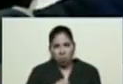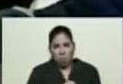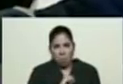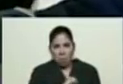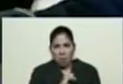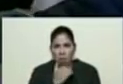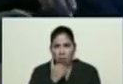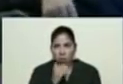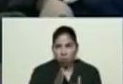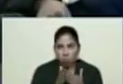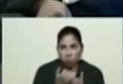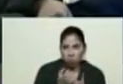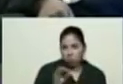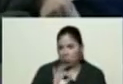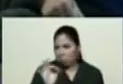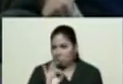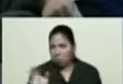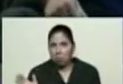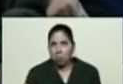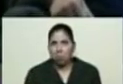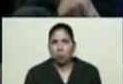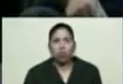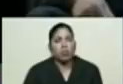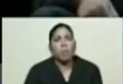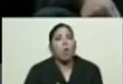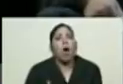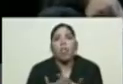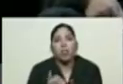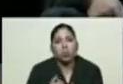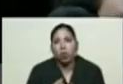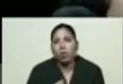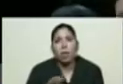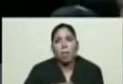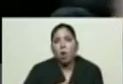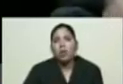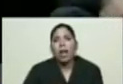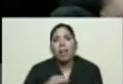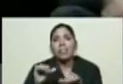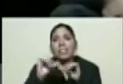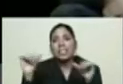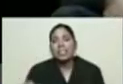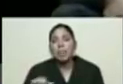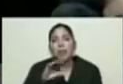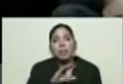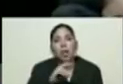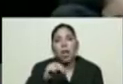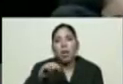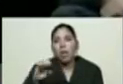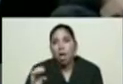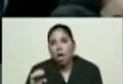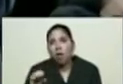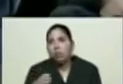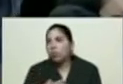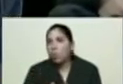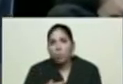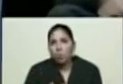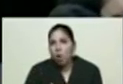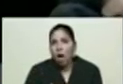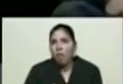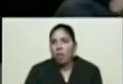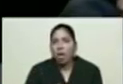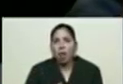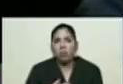que esconder, de hecho no hay cómo esconder. En el sistema electoral venezolano no hay cómo esconder. Si alguien quisiera algún